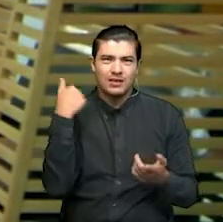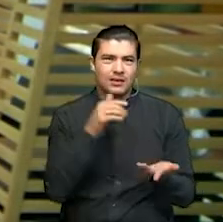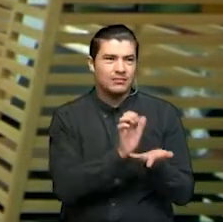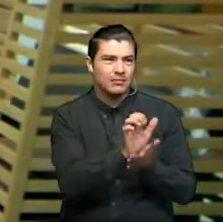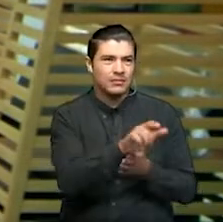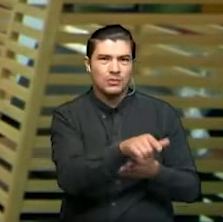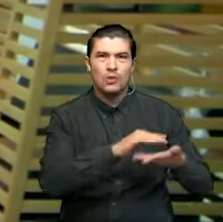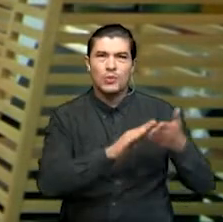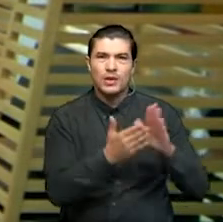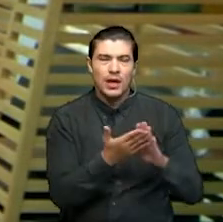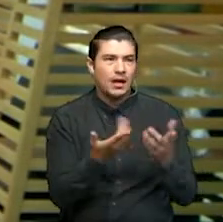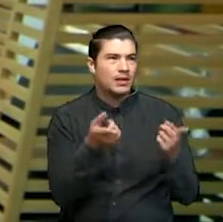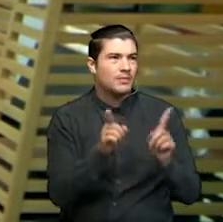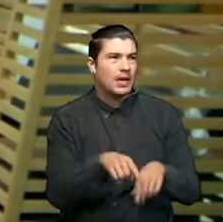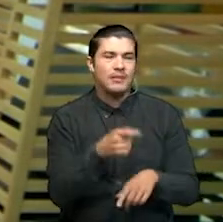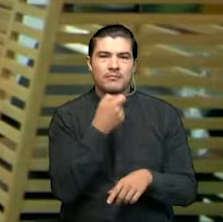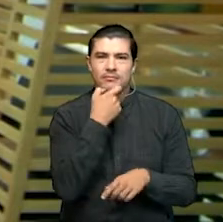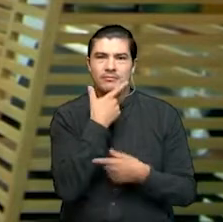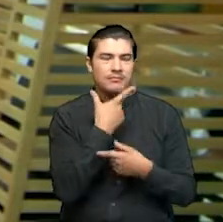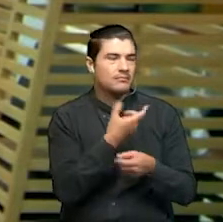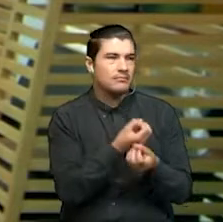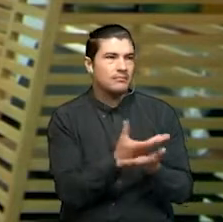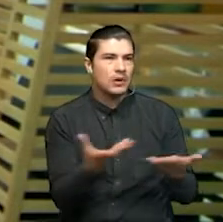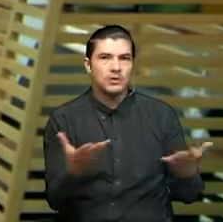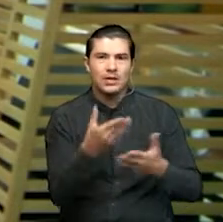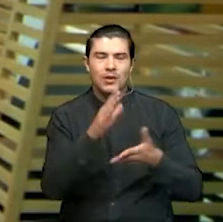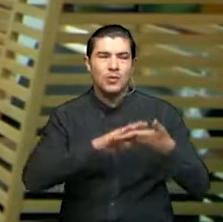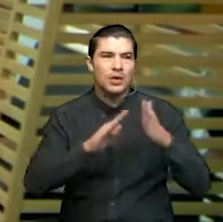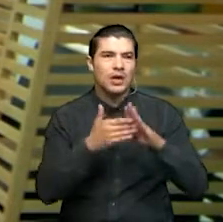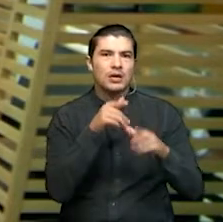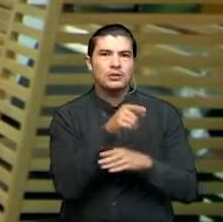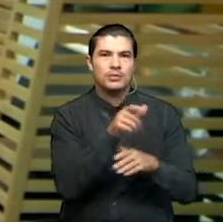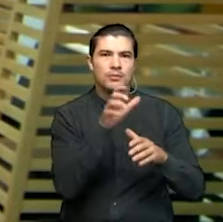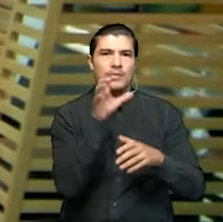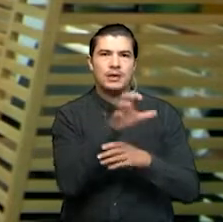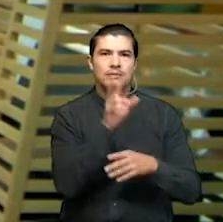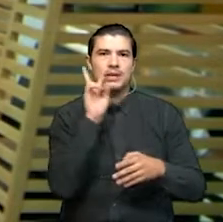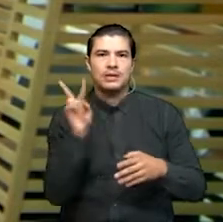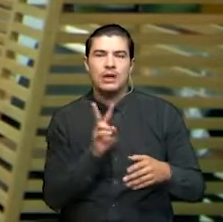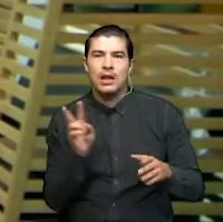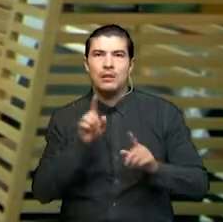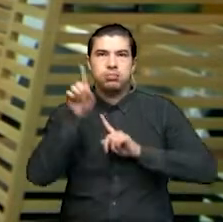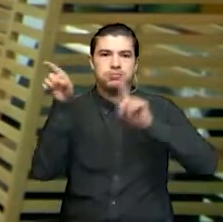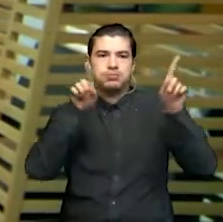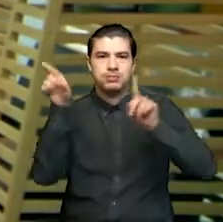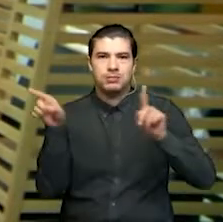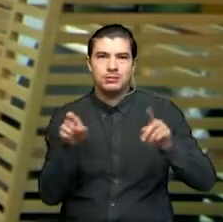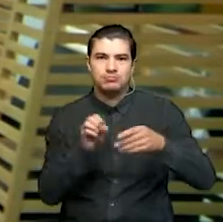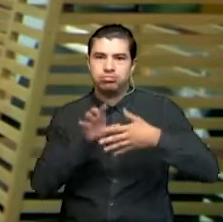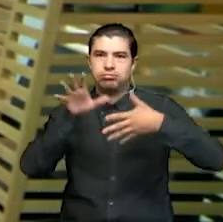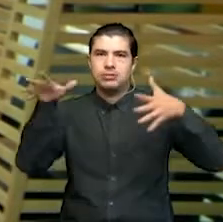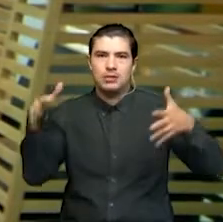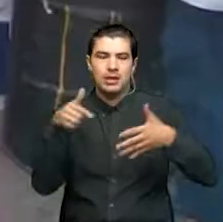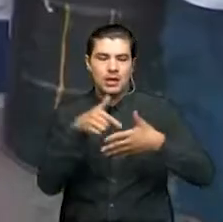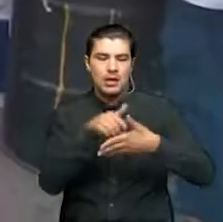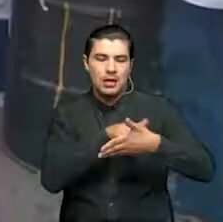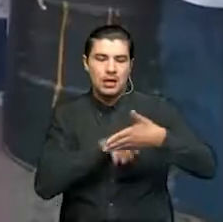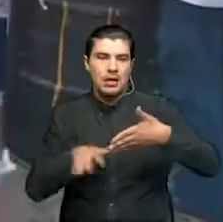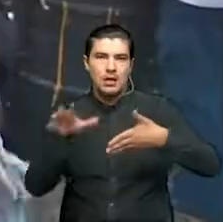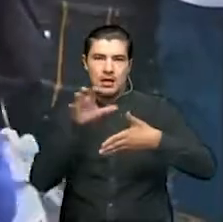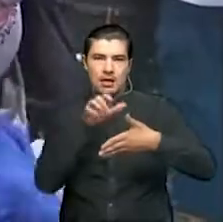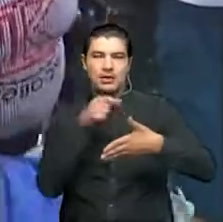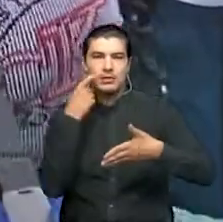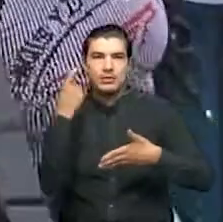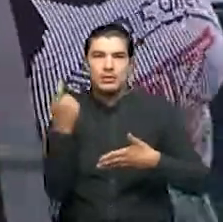pueblos indígenas, personas LGBTI, que están en esa situación de crisis y que